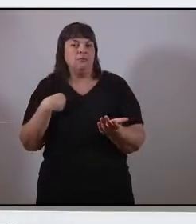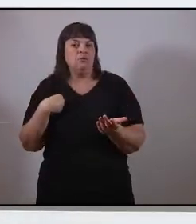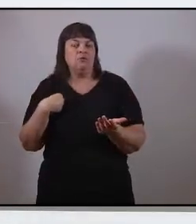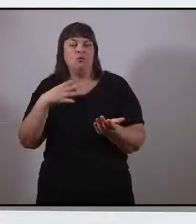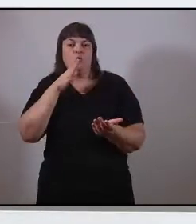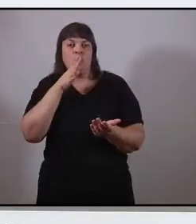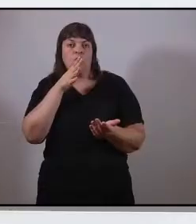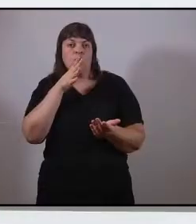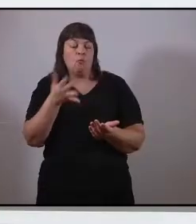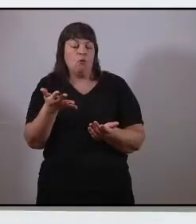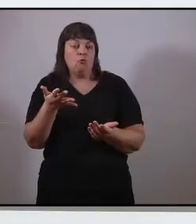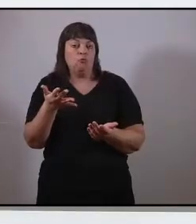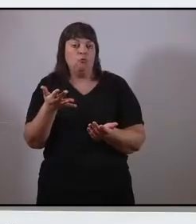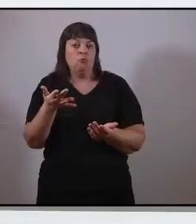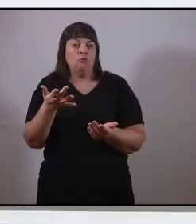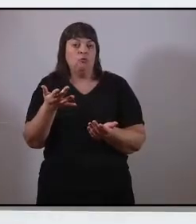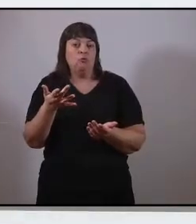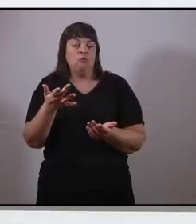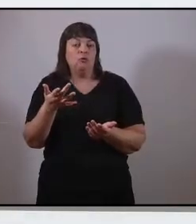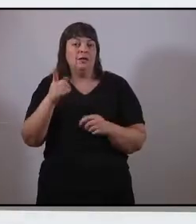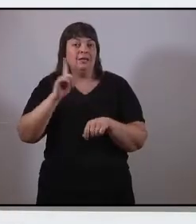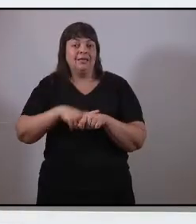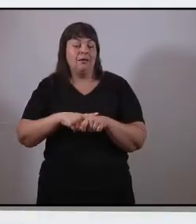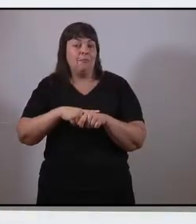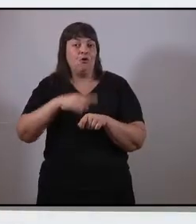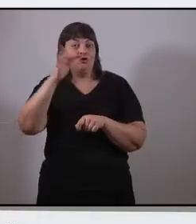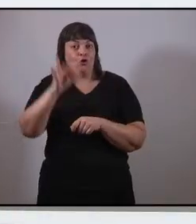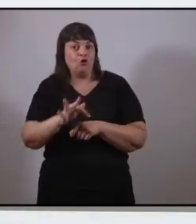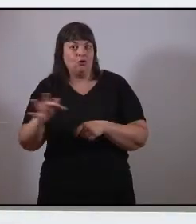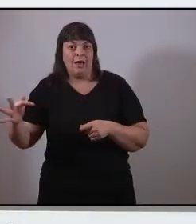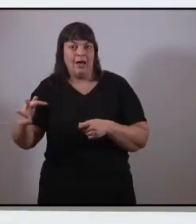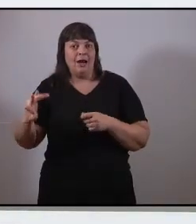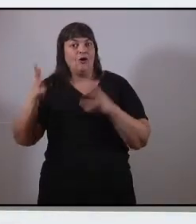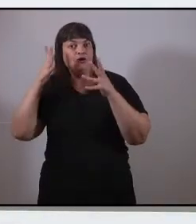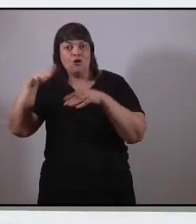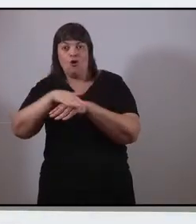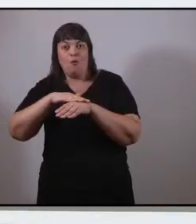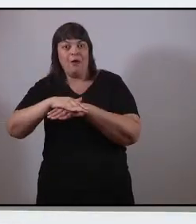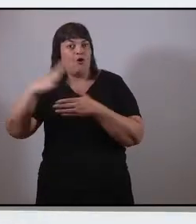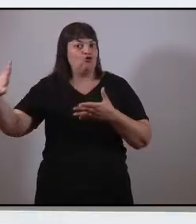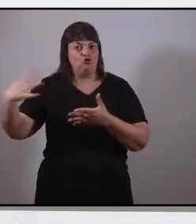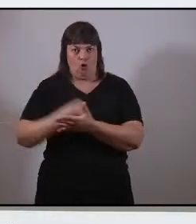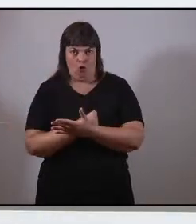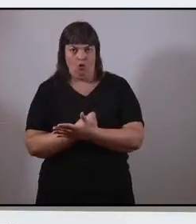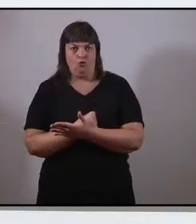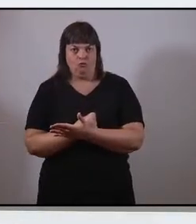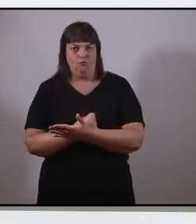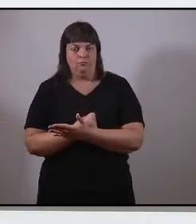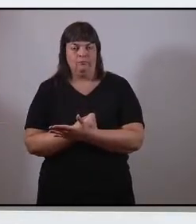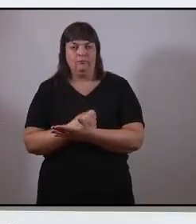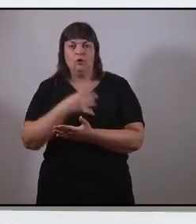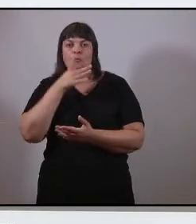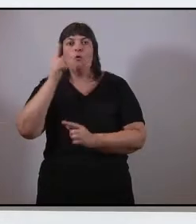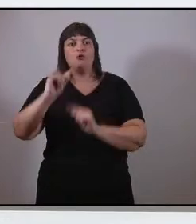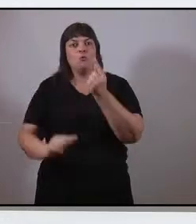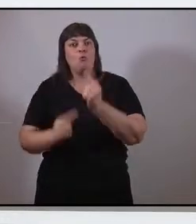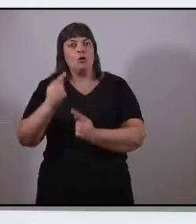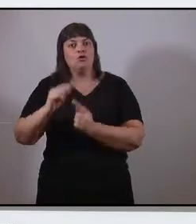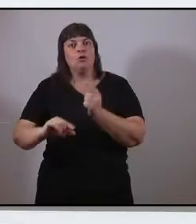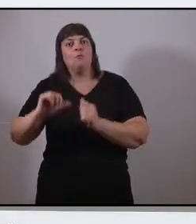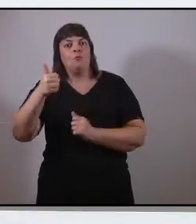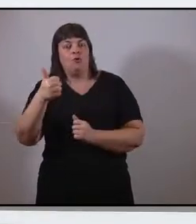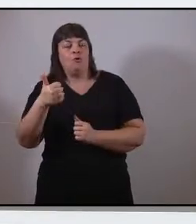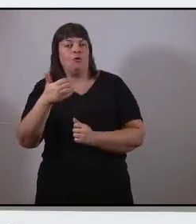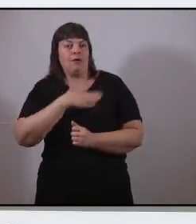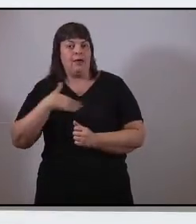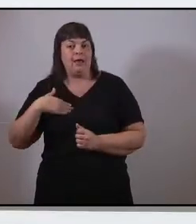ocupa prácticamente la totalidad del tiempo de todos los miembros de este Consejo de Gobierno, que es la aprobación de un presupuesto que dentro de muy poquito va